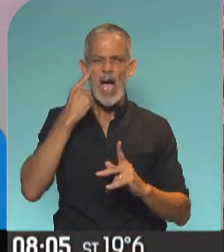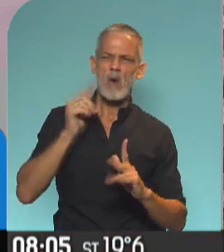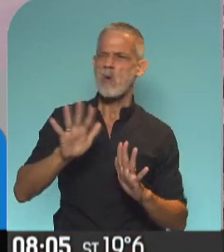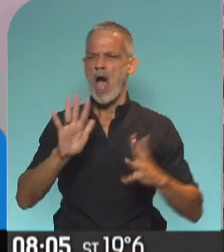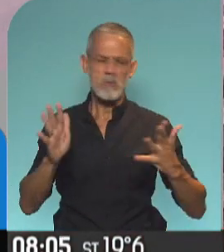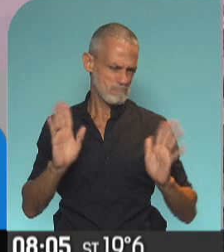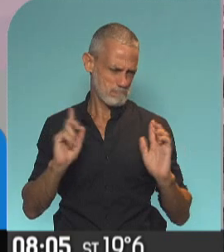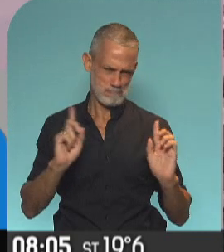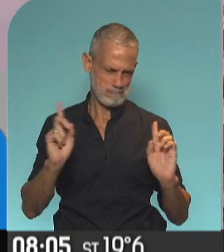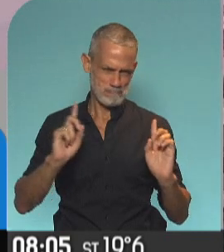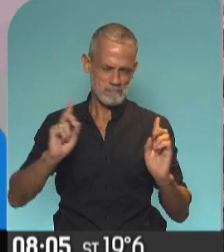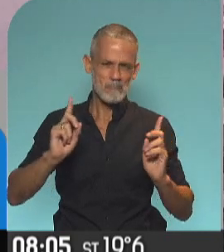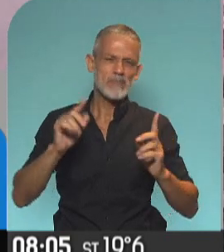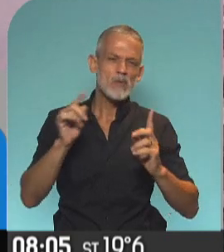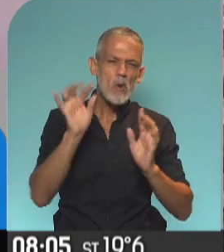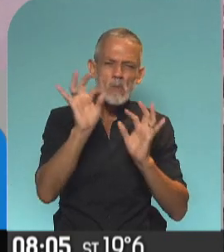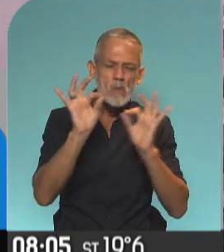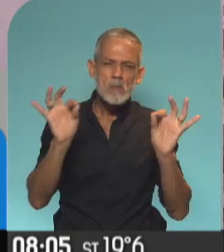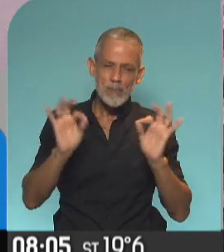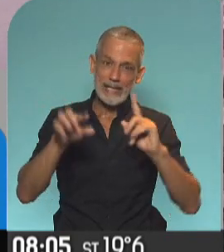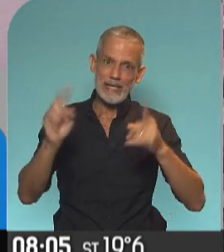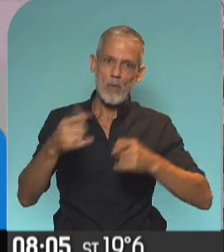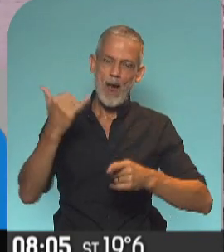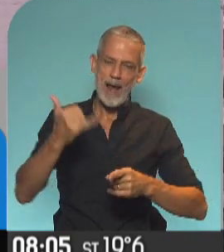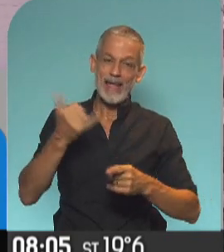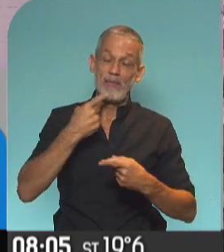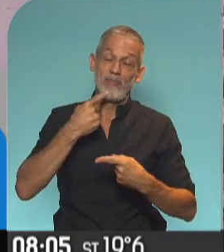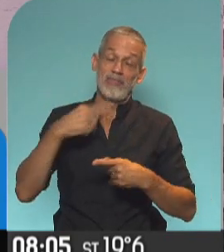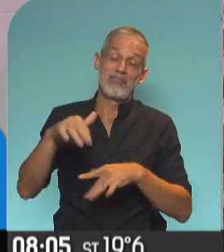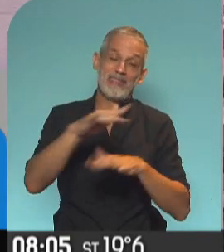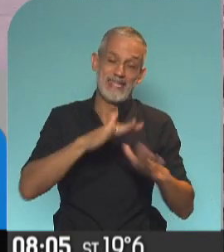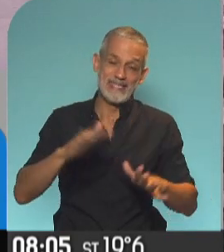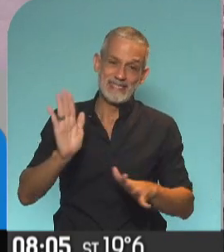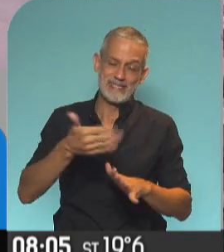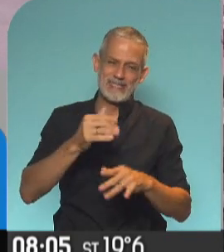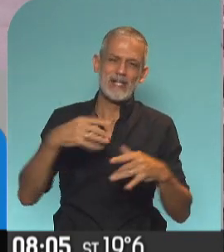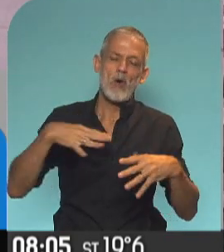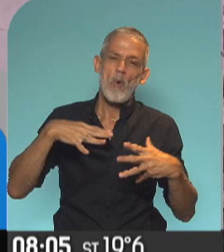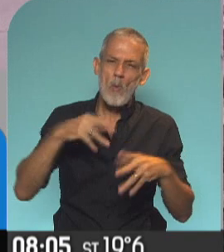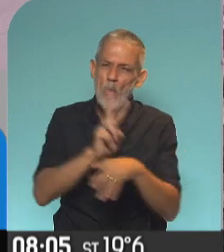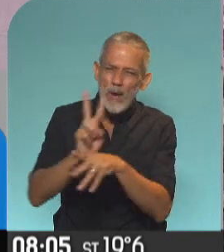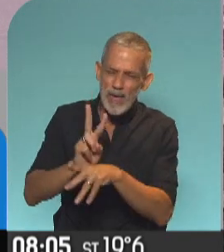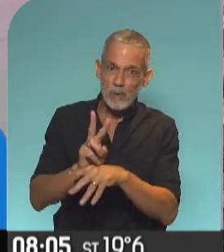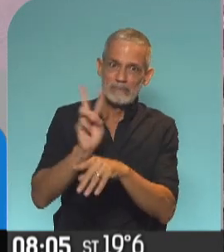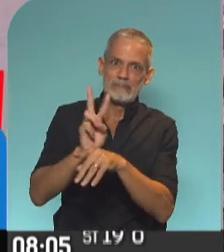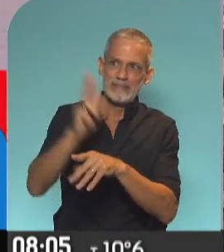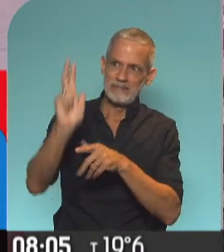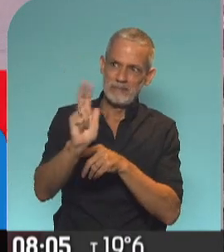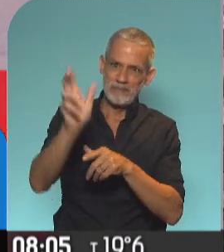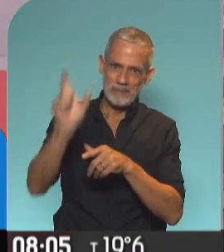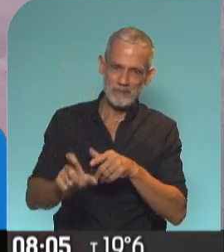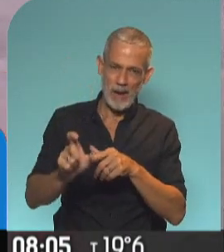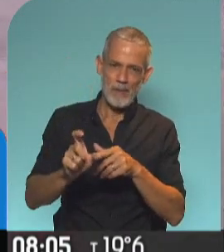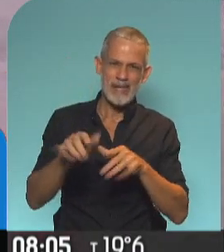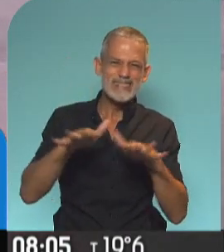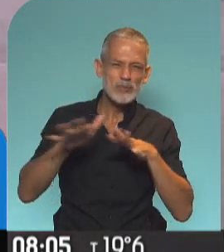en algunas cuestiones. Bueno, se tomaron igual, dicen, todos los recaudos para preservar al Papa, no solamente de las